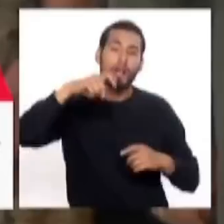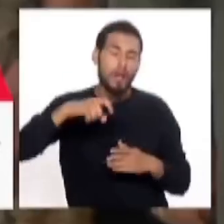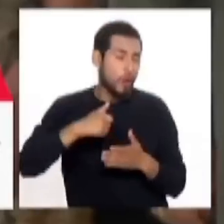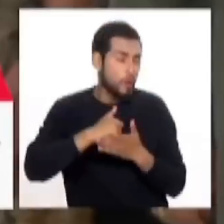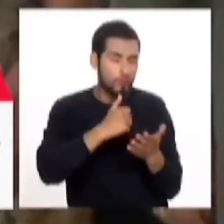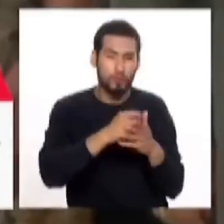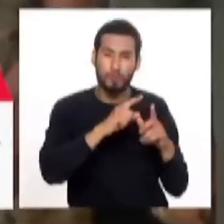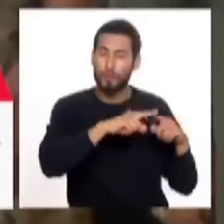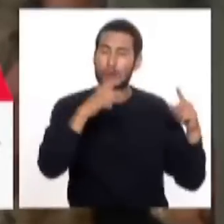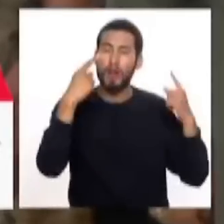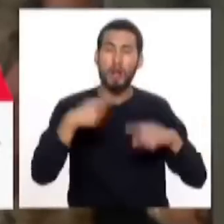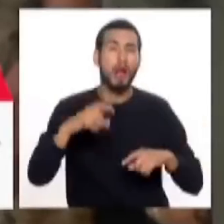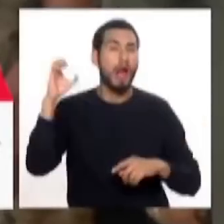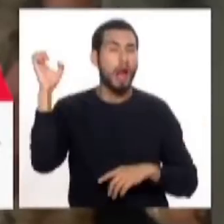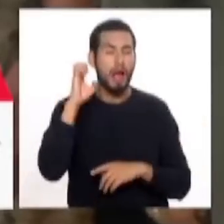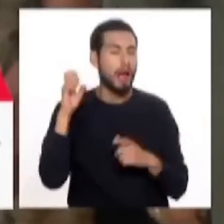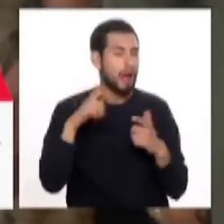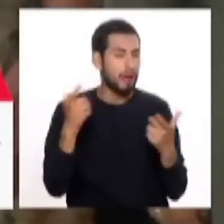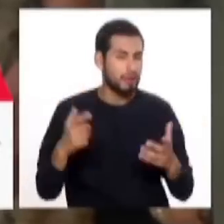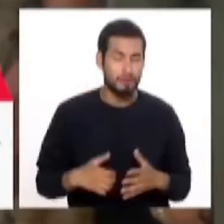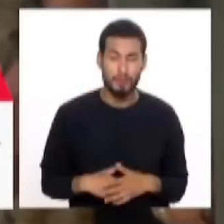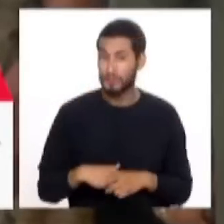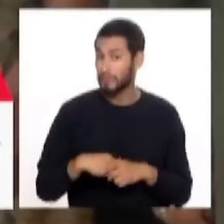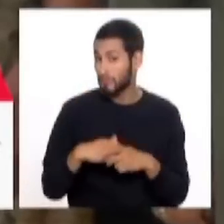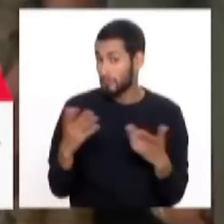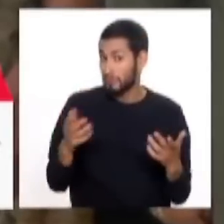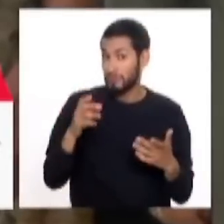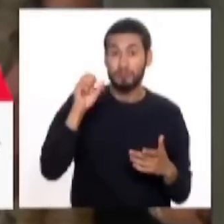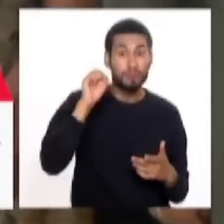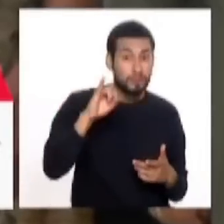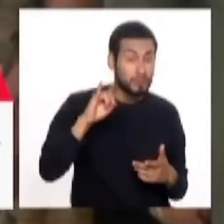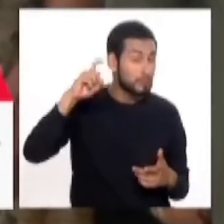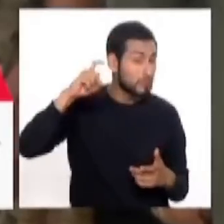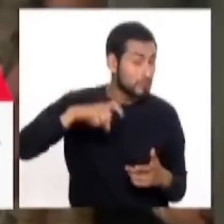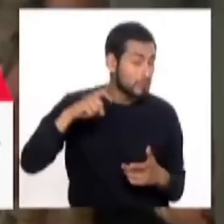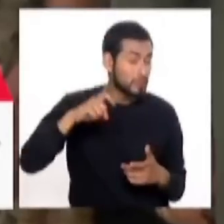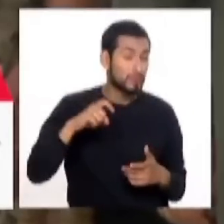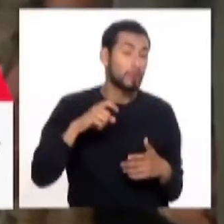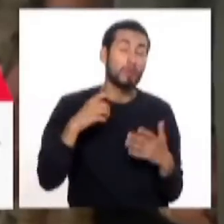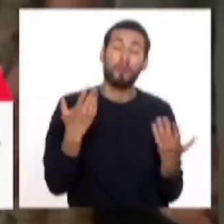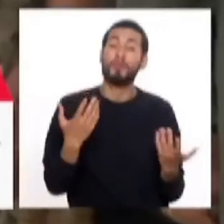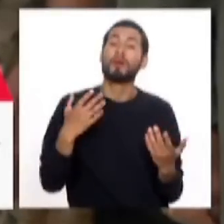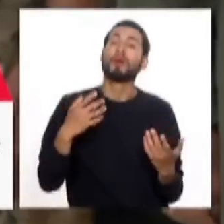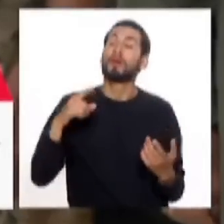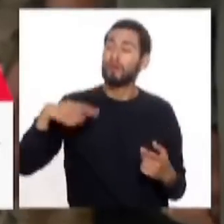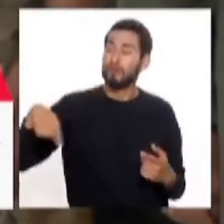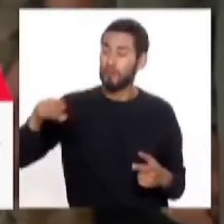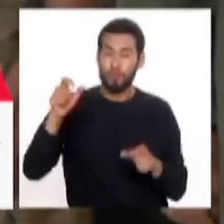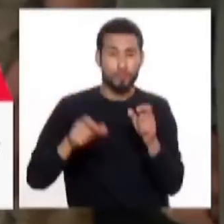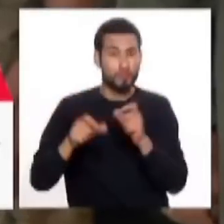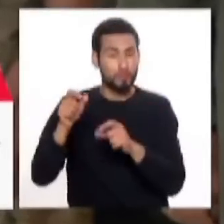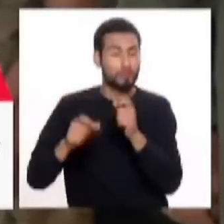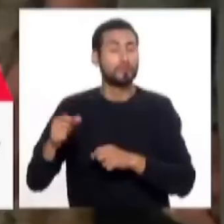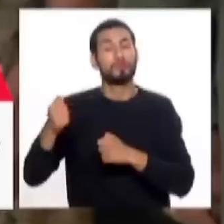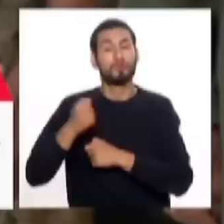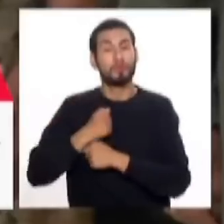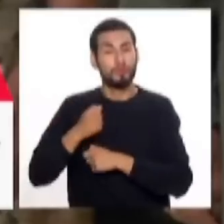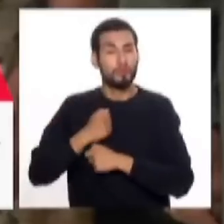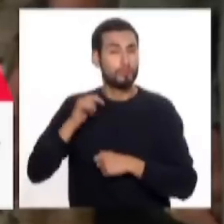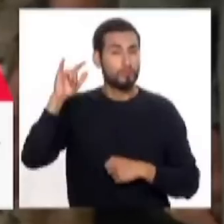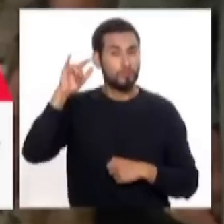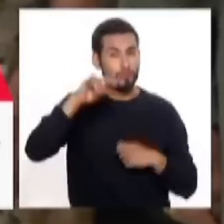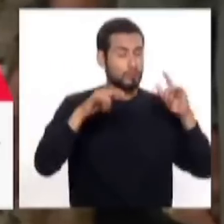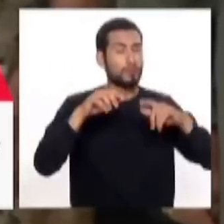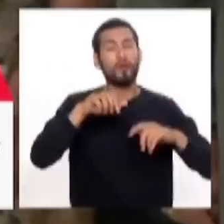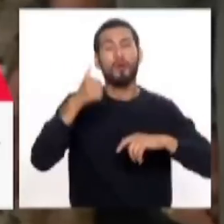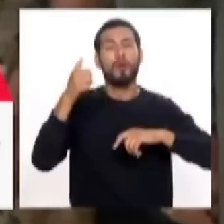grandes dimensiones. Si es necesario, incluso con el personal y las unidades aéreas de